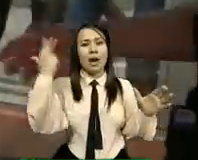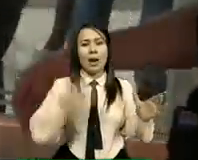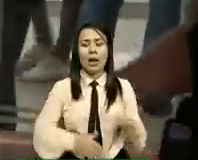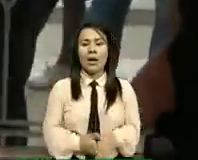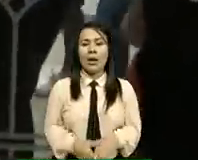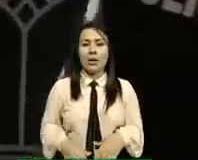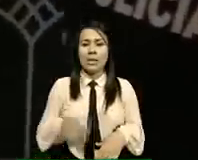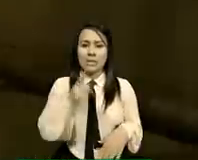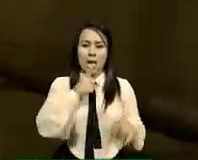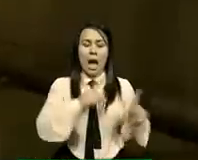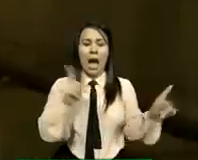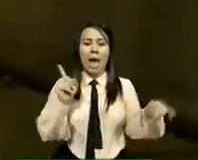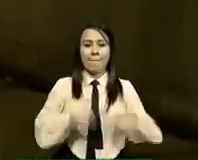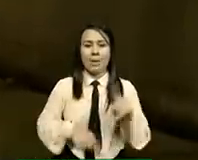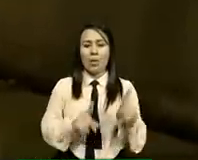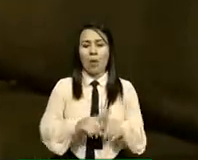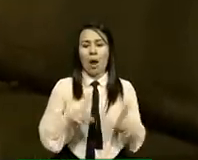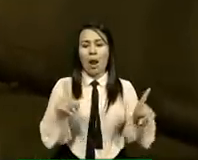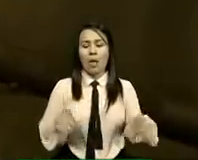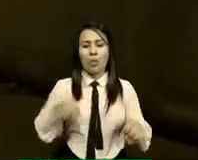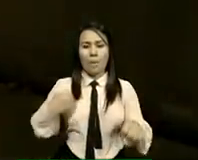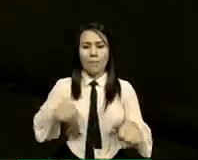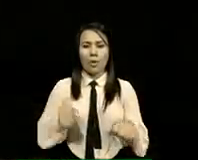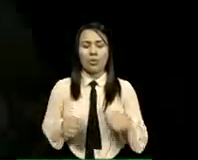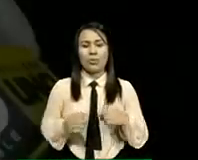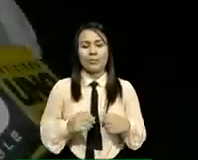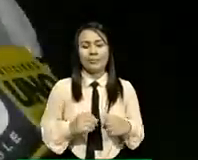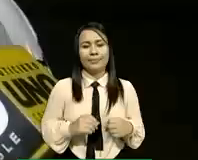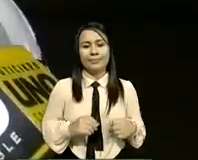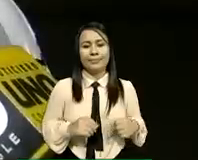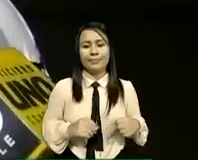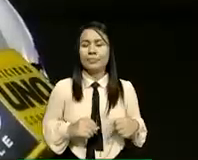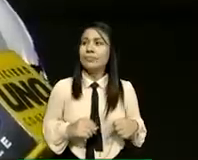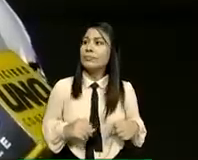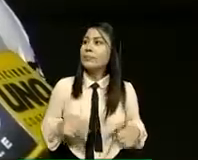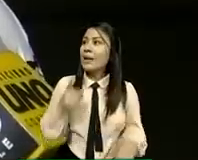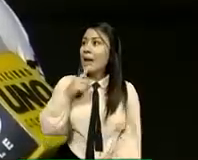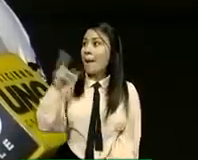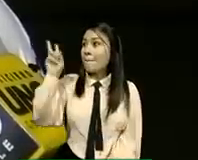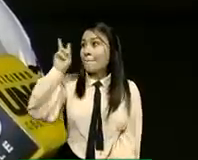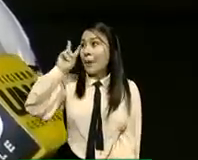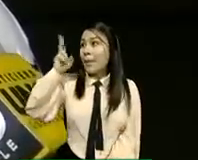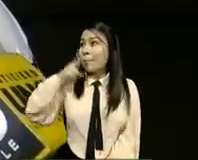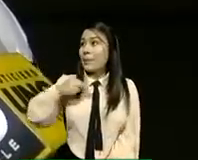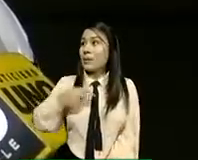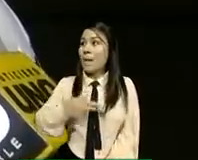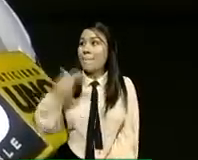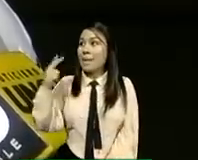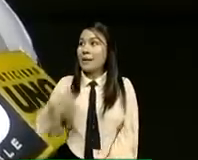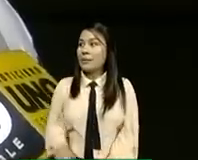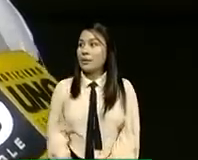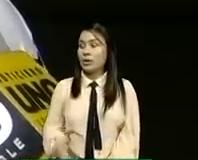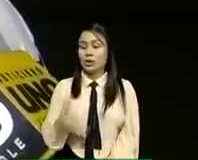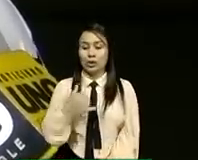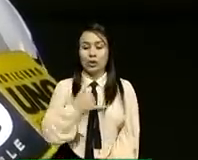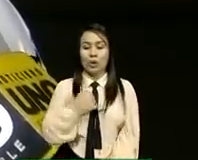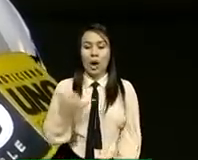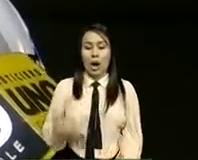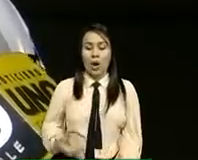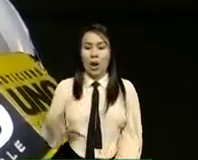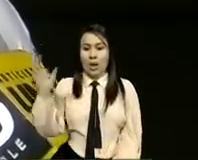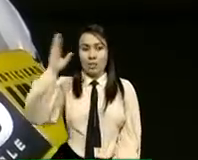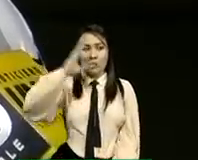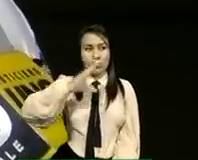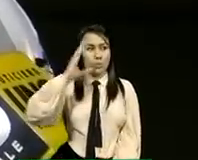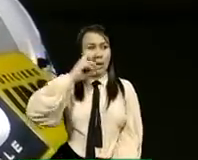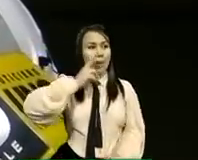su compinche a bordo de una motocicleta. El Brian con el Frentón en la moto venía y yo los vi cuando ellos cruzaron.